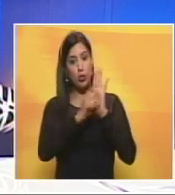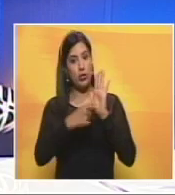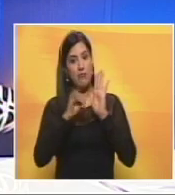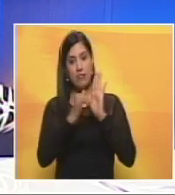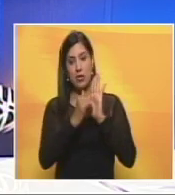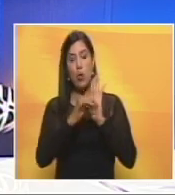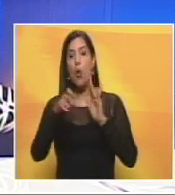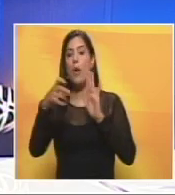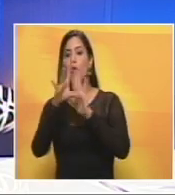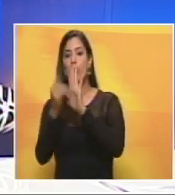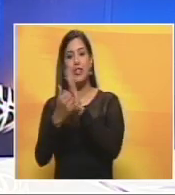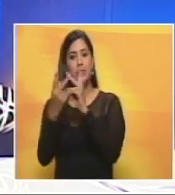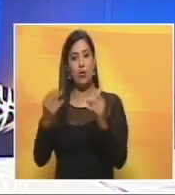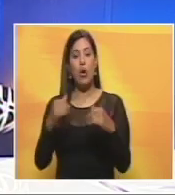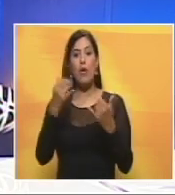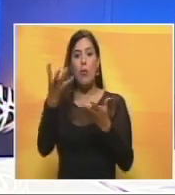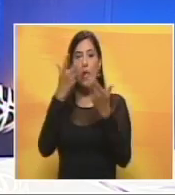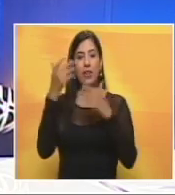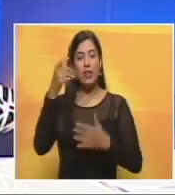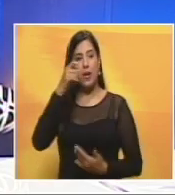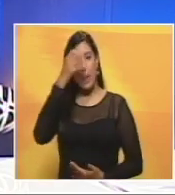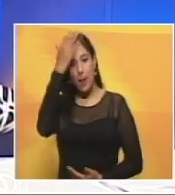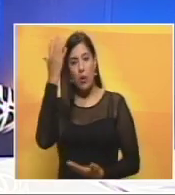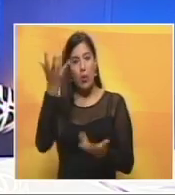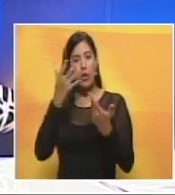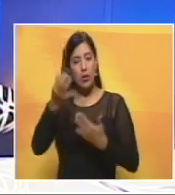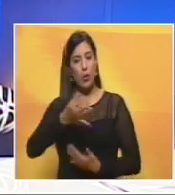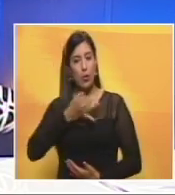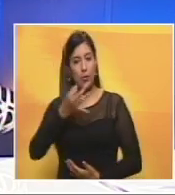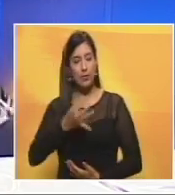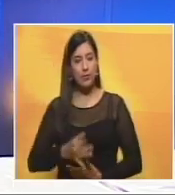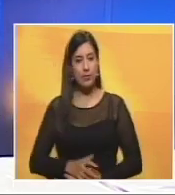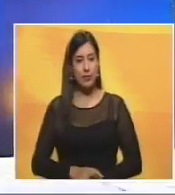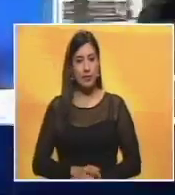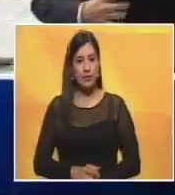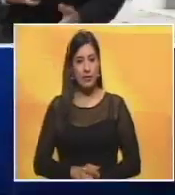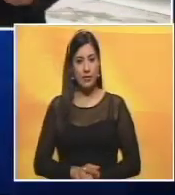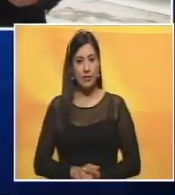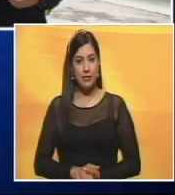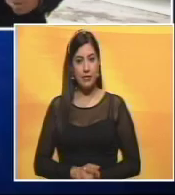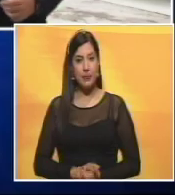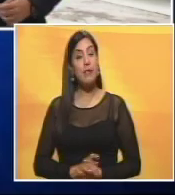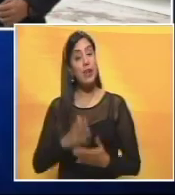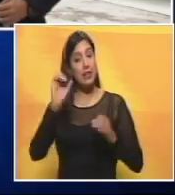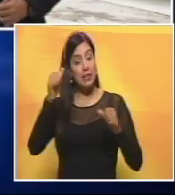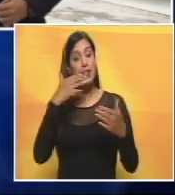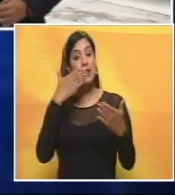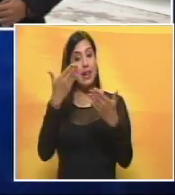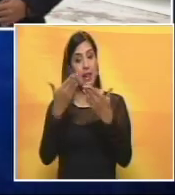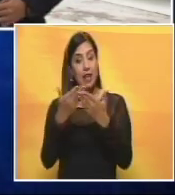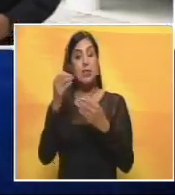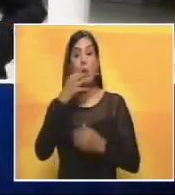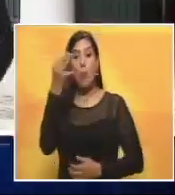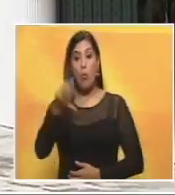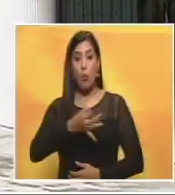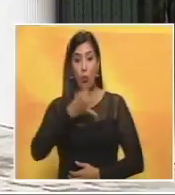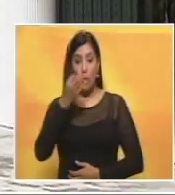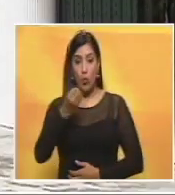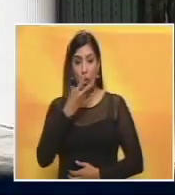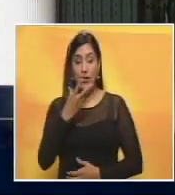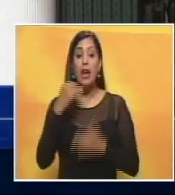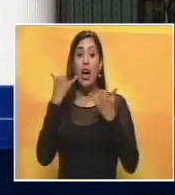Nacional. Manuel Covela nos tiene todos los detalles. Muy buenas tardes, Manuel, cuéntanos. Sí, así es, gracias. Buenas